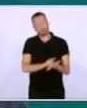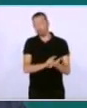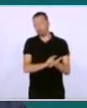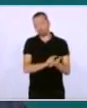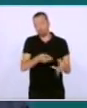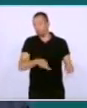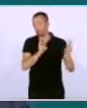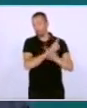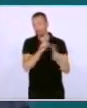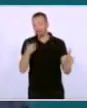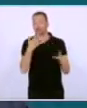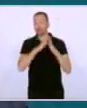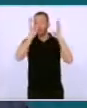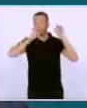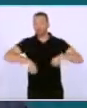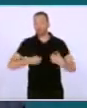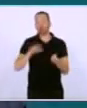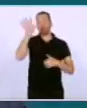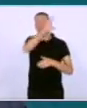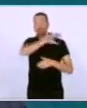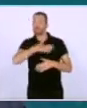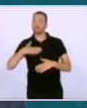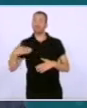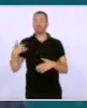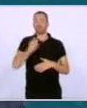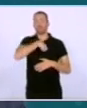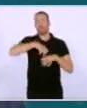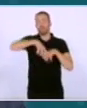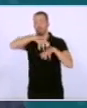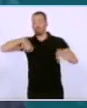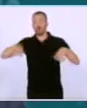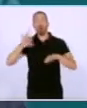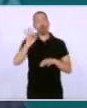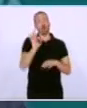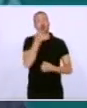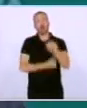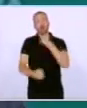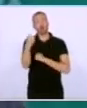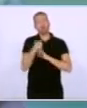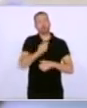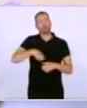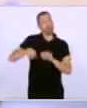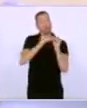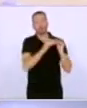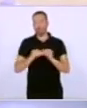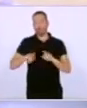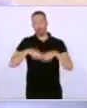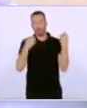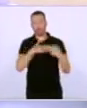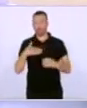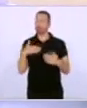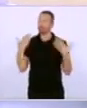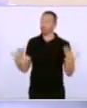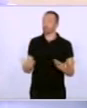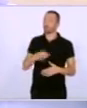España ni con los que quieren acabar con la prosperidad de todos los españoles pues Alberto Rodríguez Almeida que es el candidato